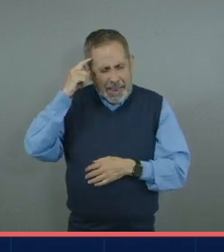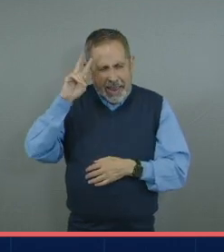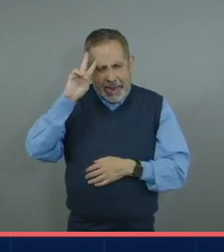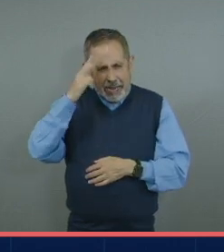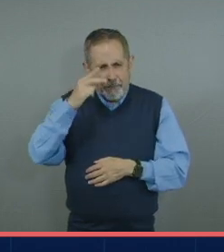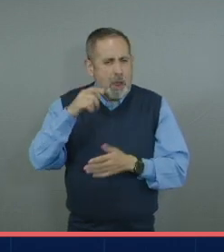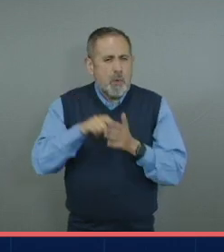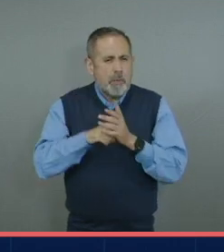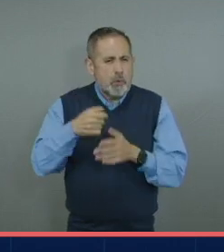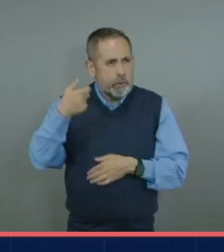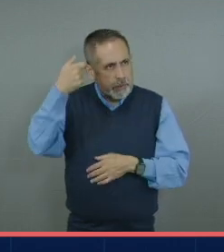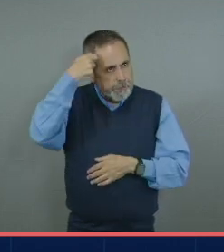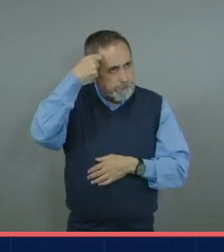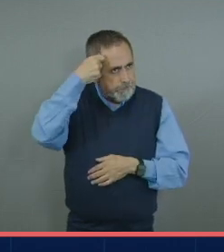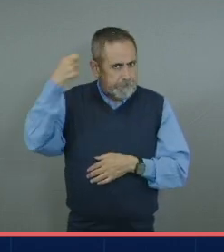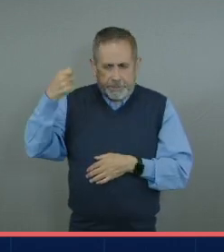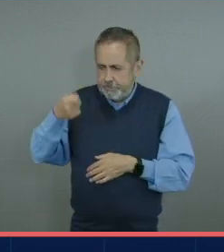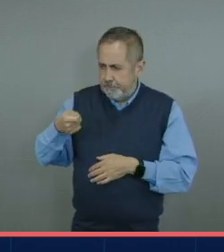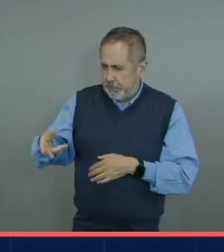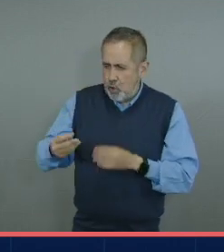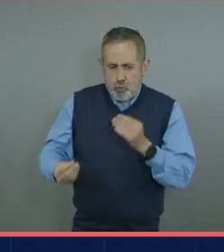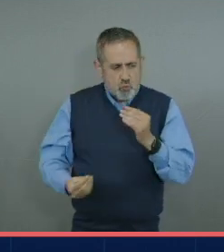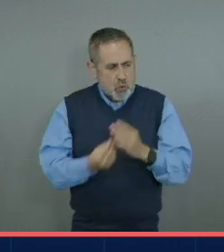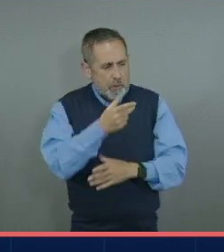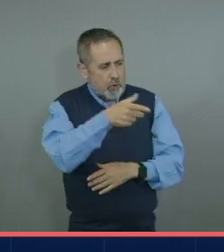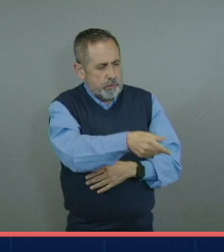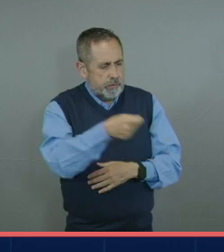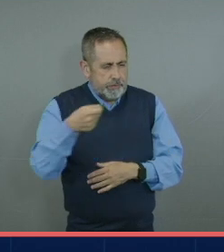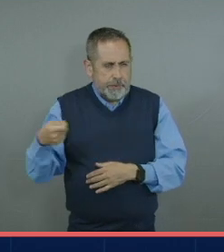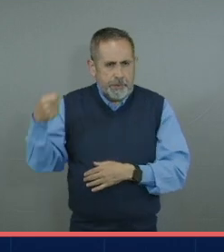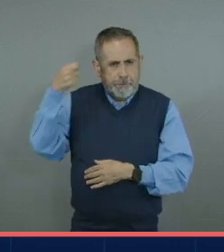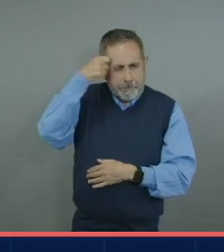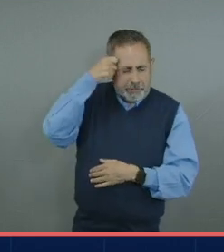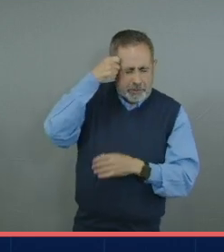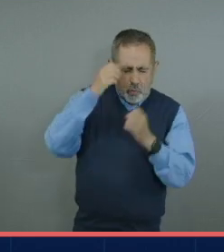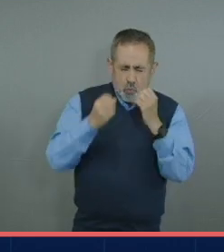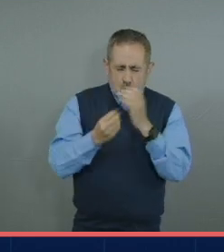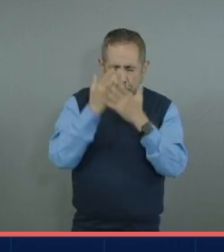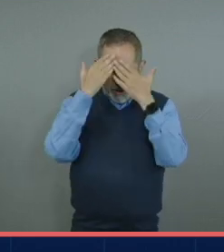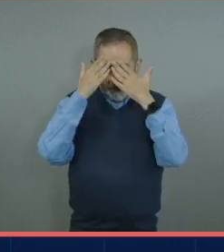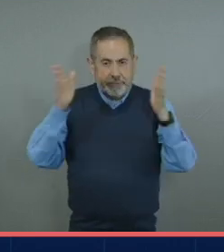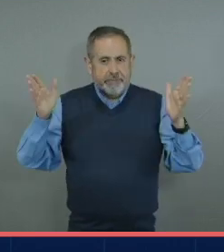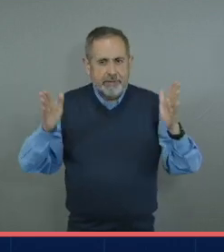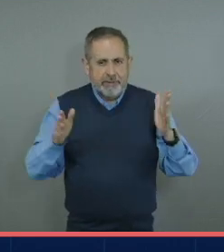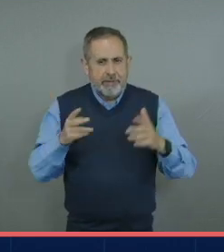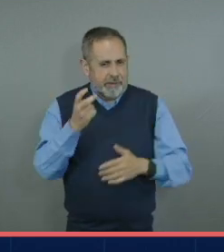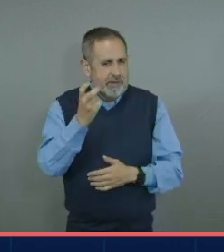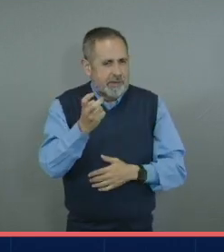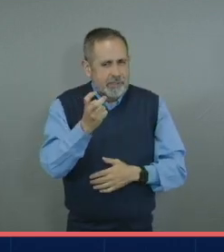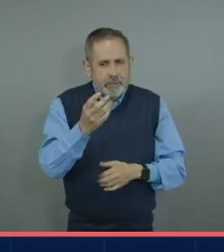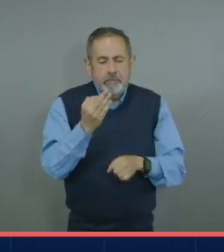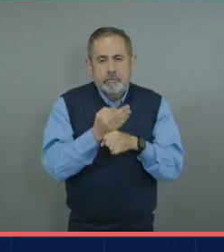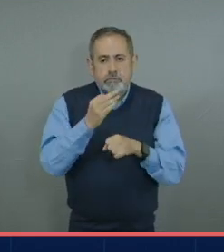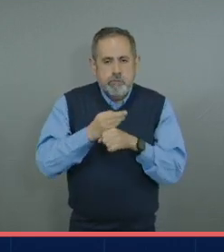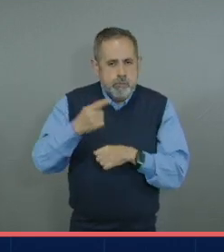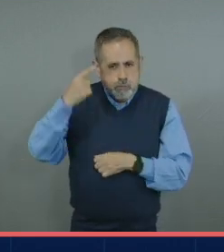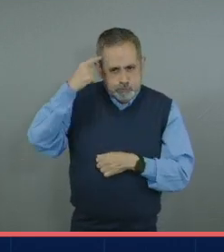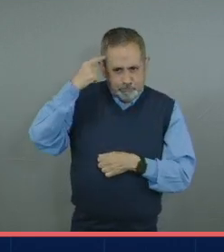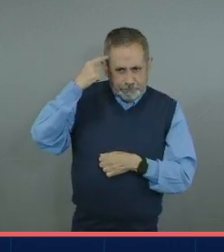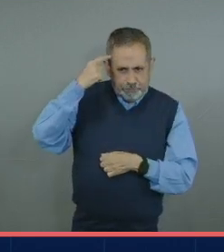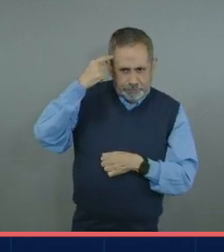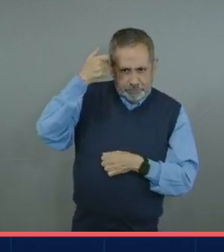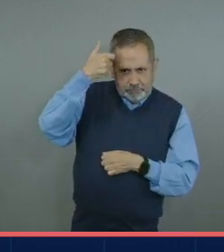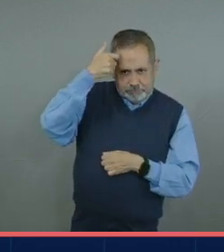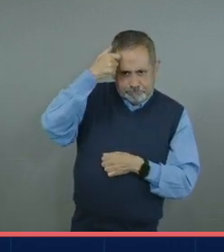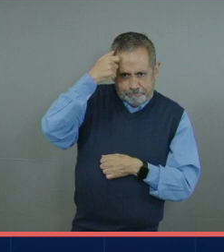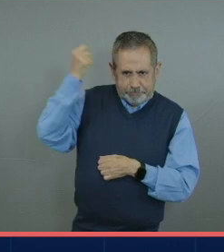ustedes, en donde quiera que se encuentren en este momento, van a agarrar de su cabecita y van a sacar un chip. No se vayan a